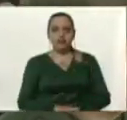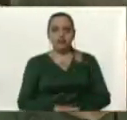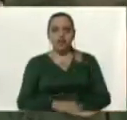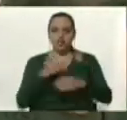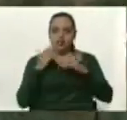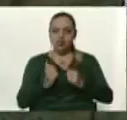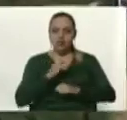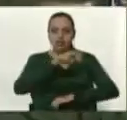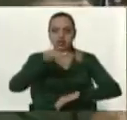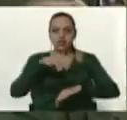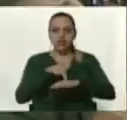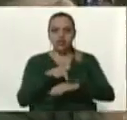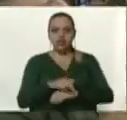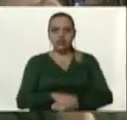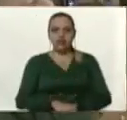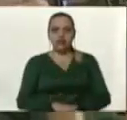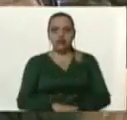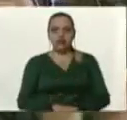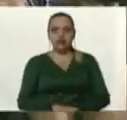seguridad nacional.